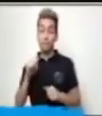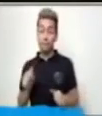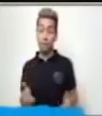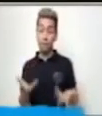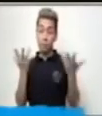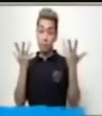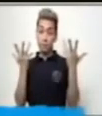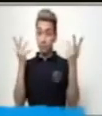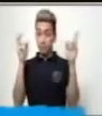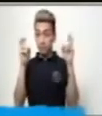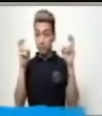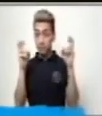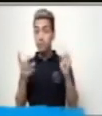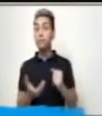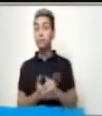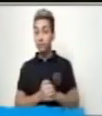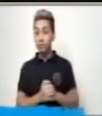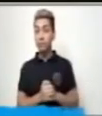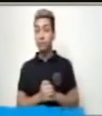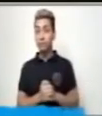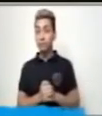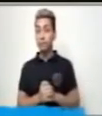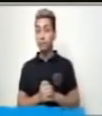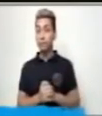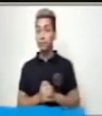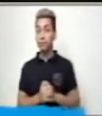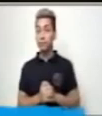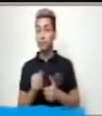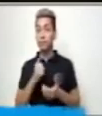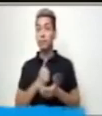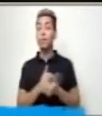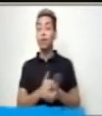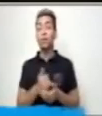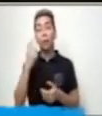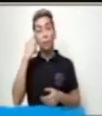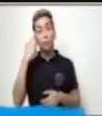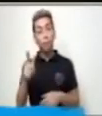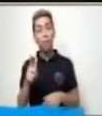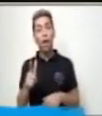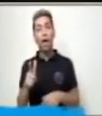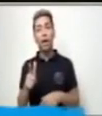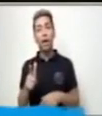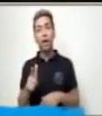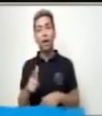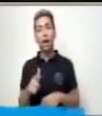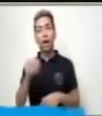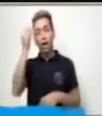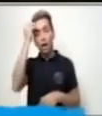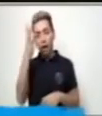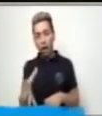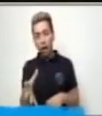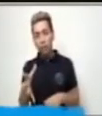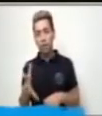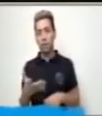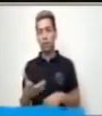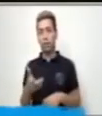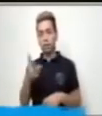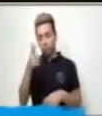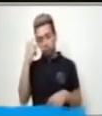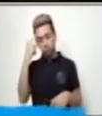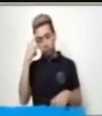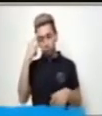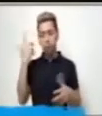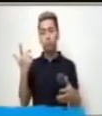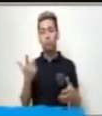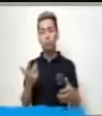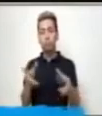continuación trataré te ayudará a ejercitar algunas habilidades y destrezas, tales